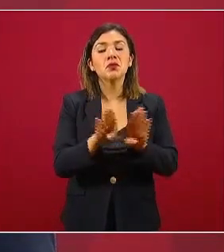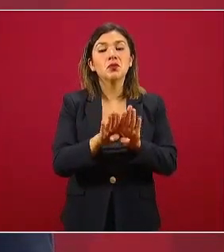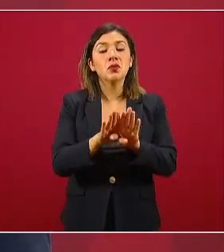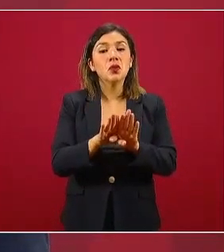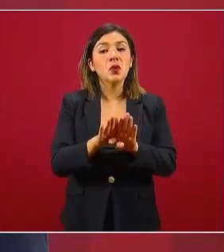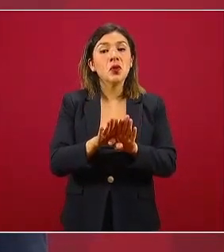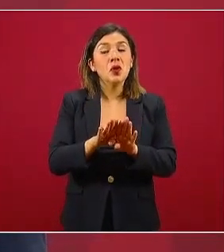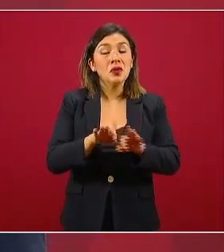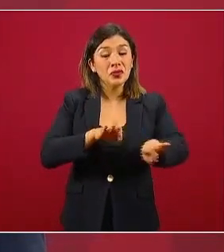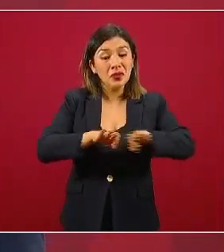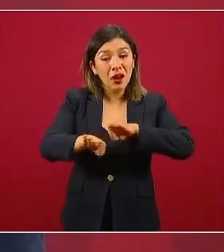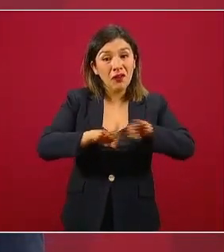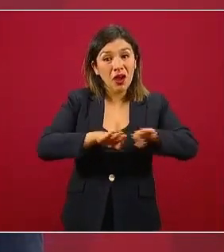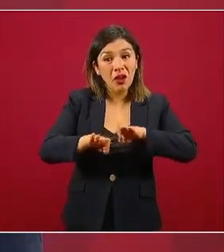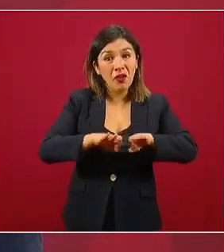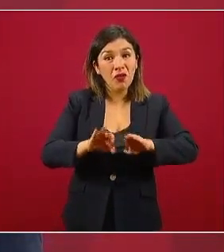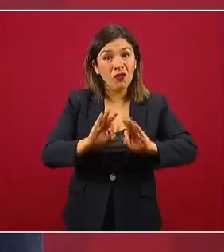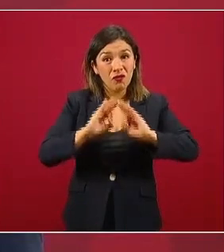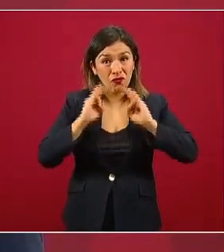perder en empleos